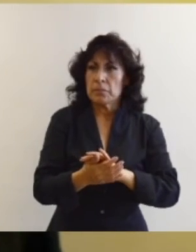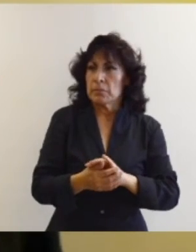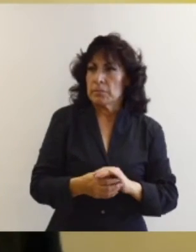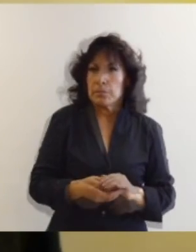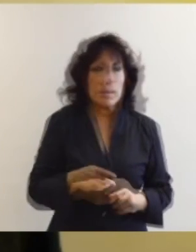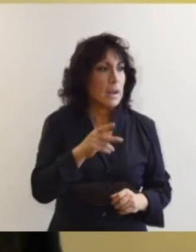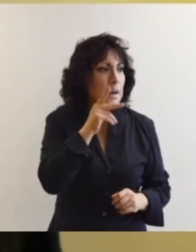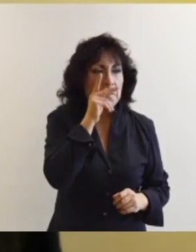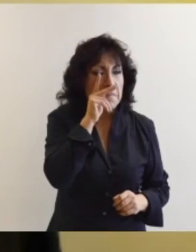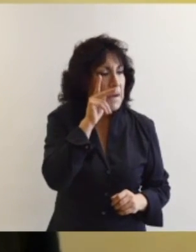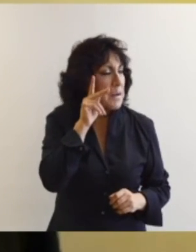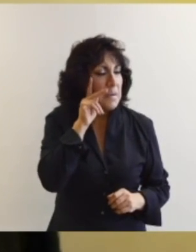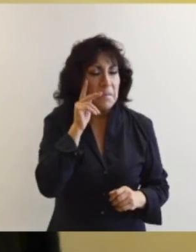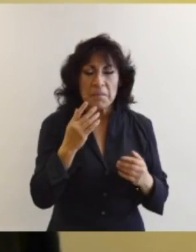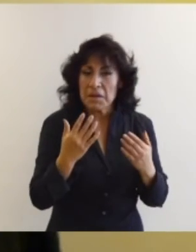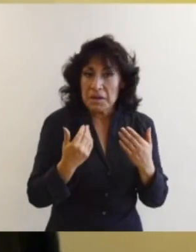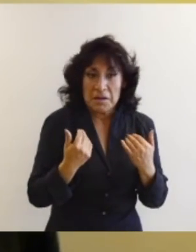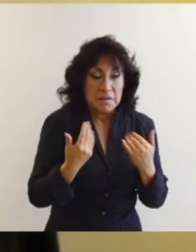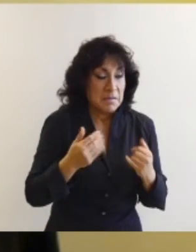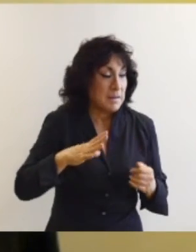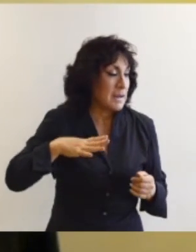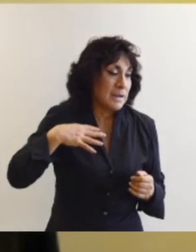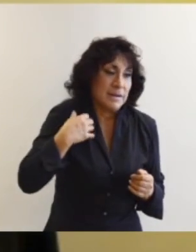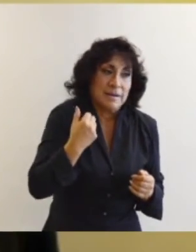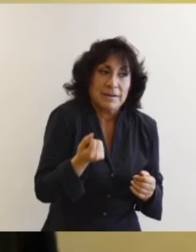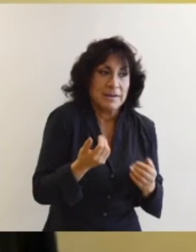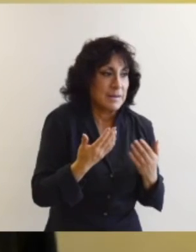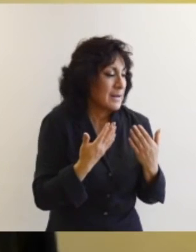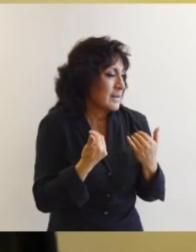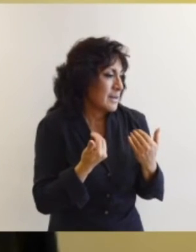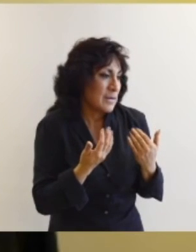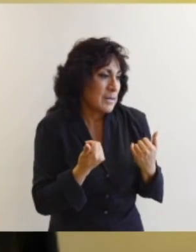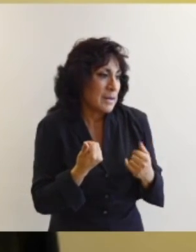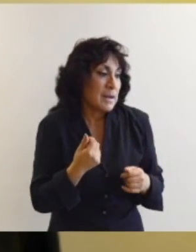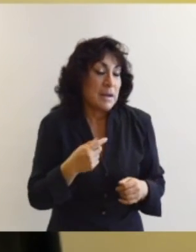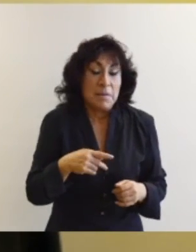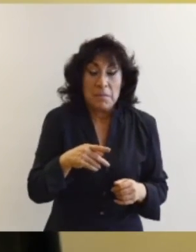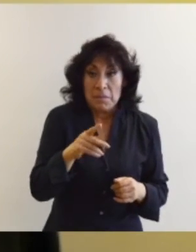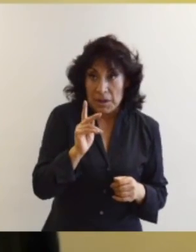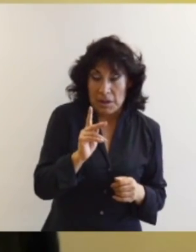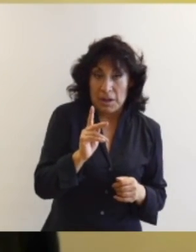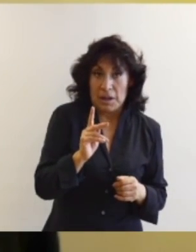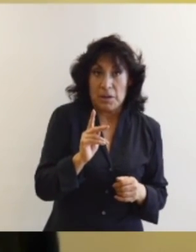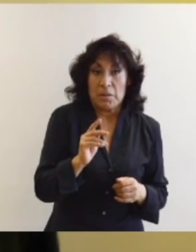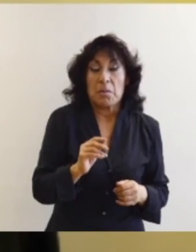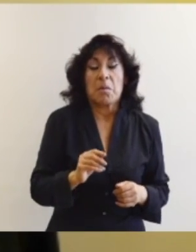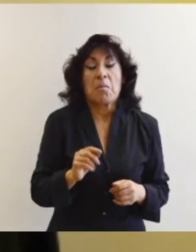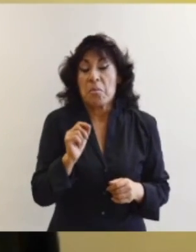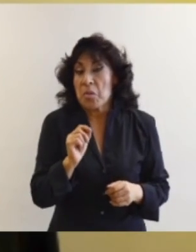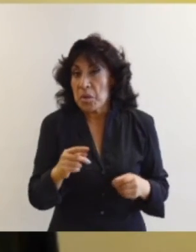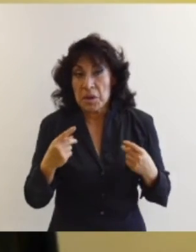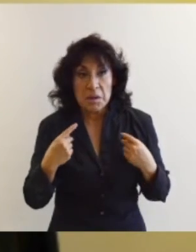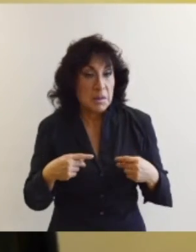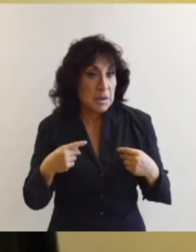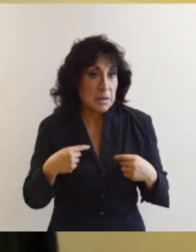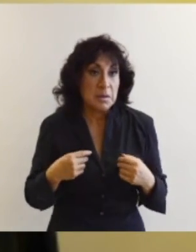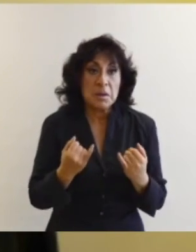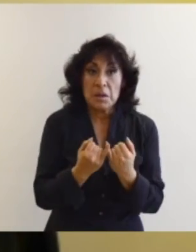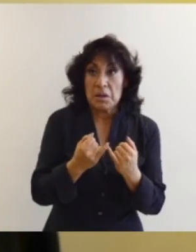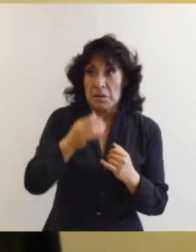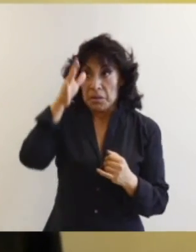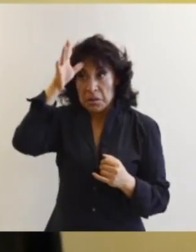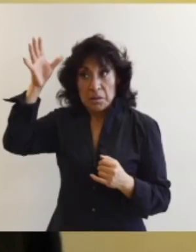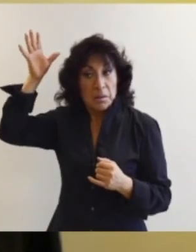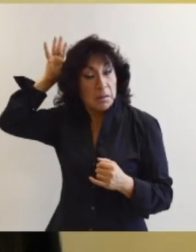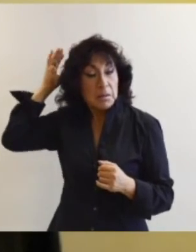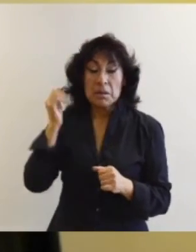No habría papa que se atreviera, por supuesto, aunque pocos mártires sufrieron lo que Cuauhtémoc.